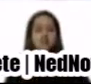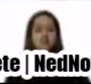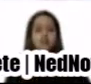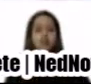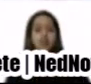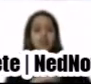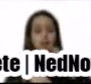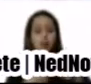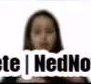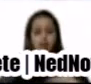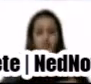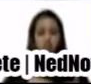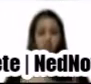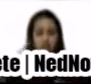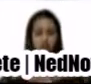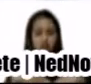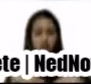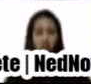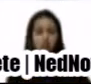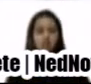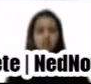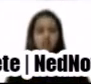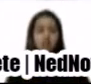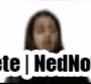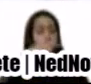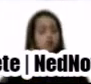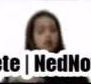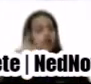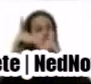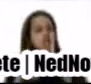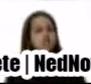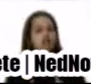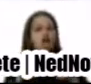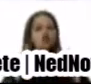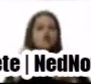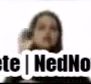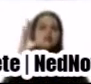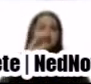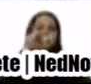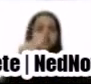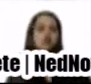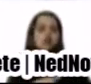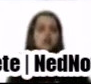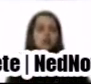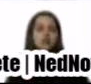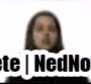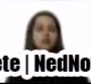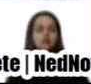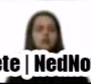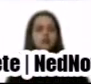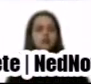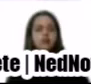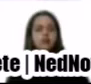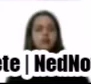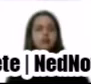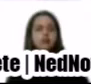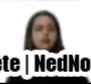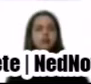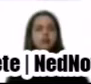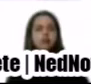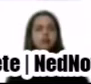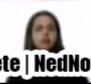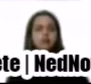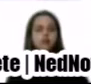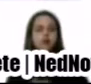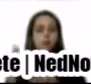decisiones ilegítimas y ridículas, tampoco sorprende la falta de Estado de Derecho, ya que la justicia de Venezuela está en manos de un ex convicto por